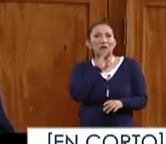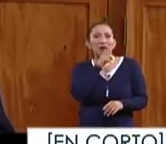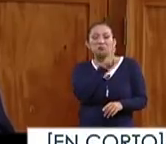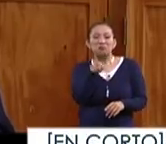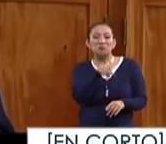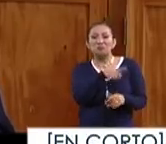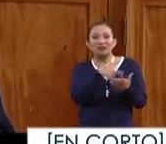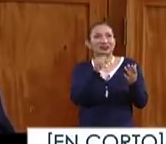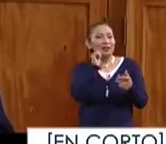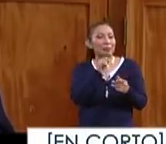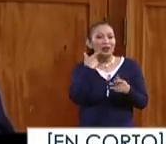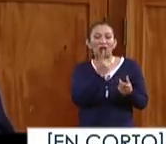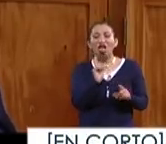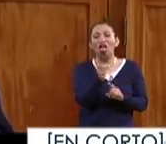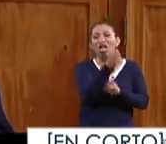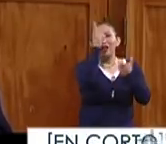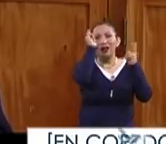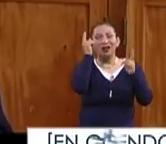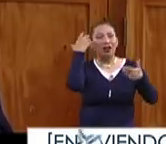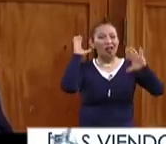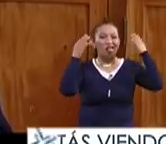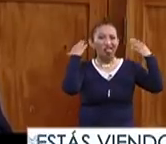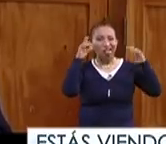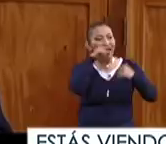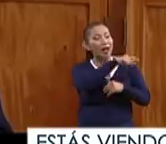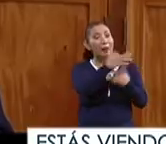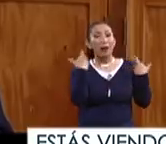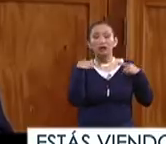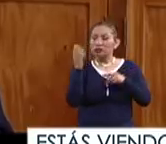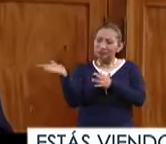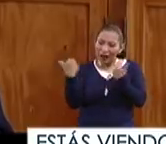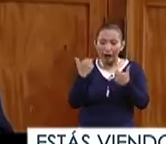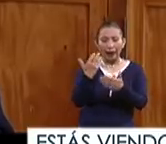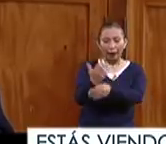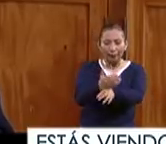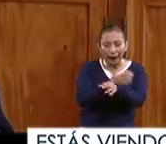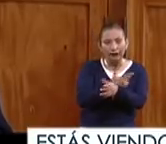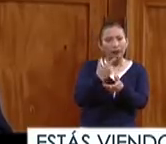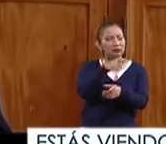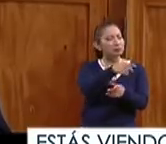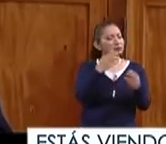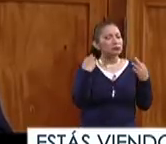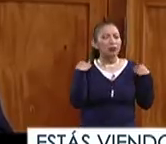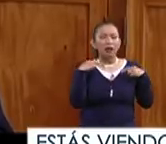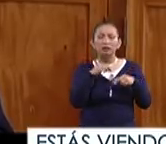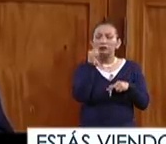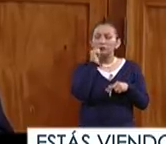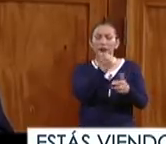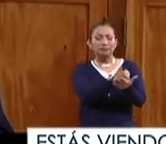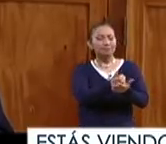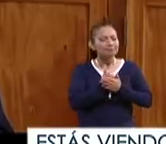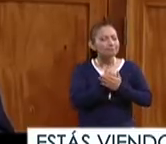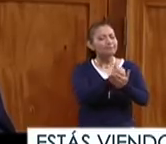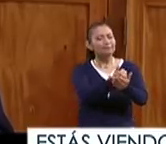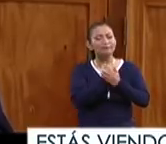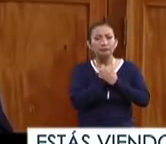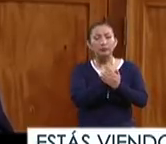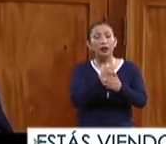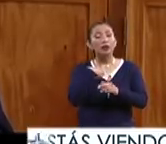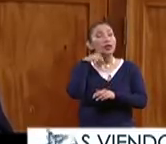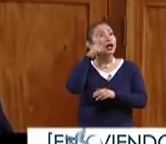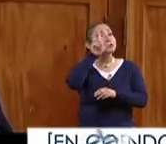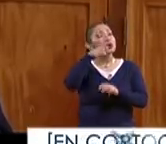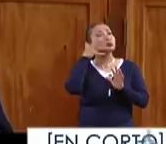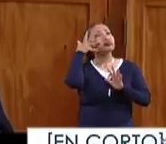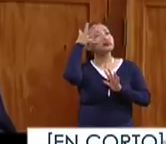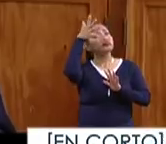conducta, por ser inquieto, y él siempre me tenía ocupado haciendo cosas. Entonces era un maestro espectacular. Y lo recuperé después